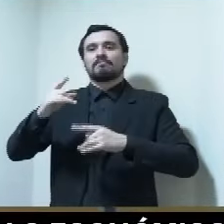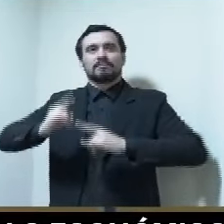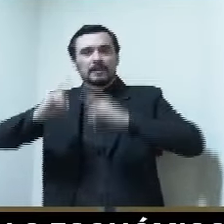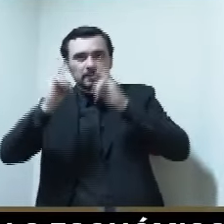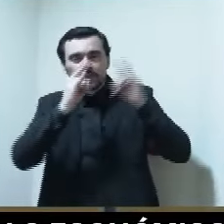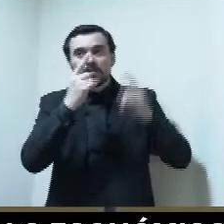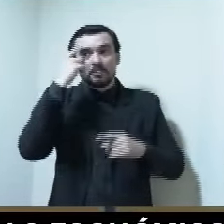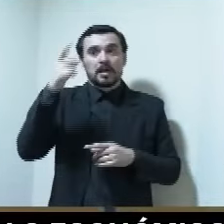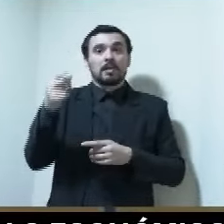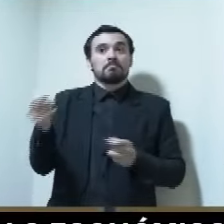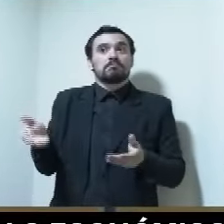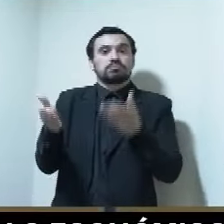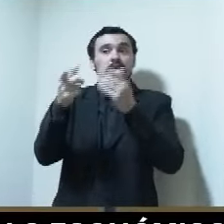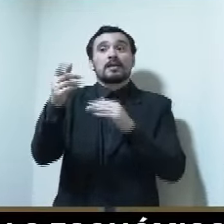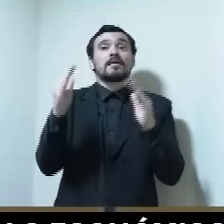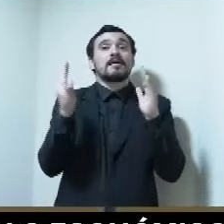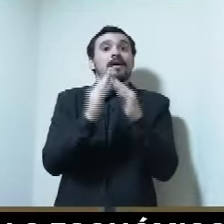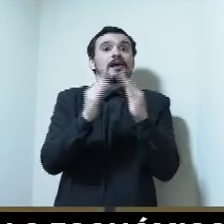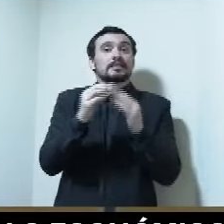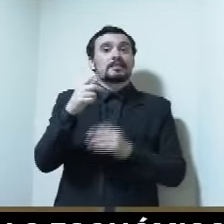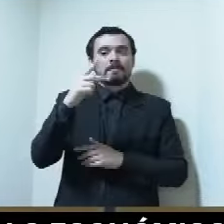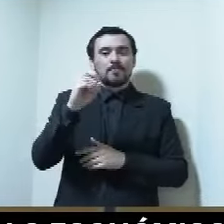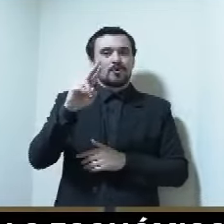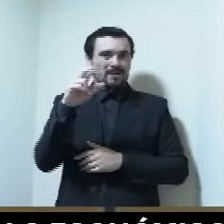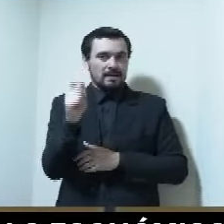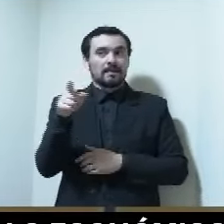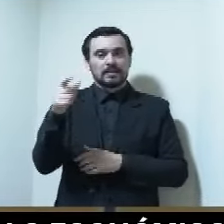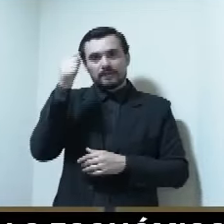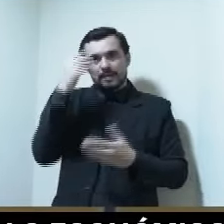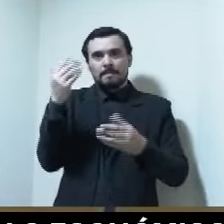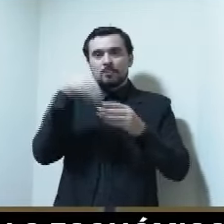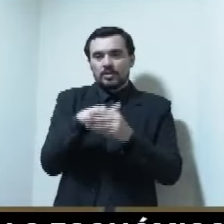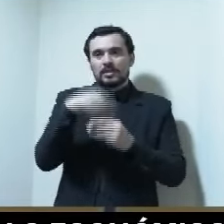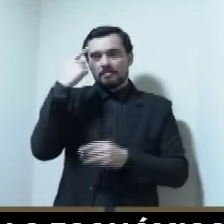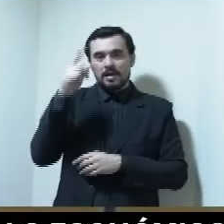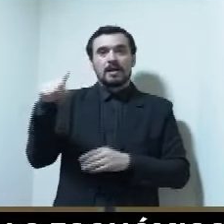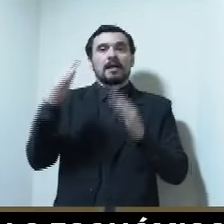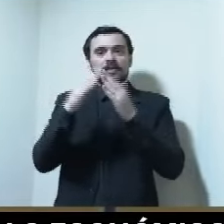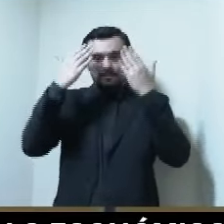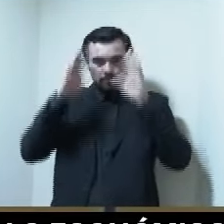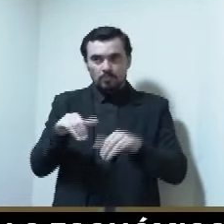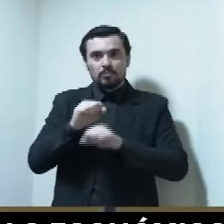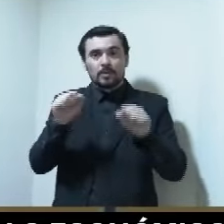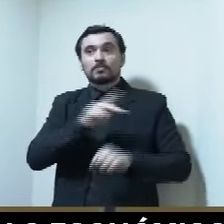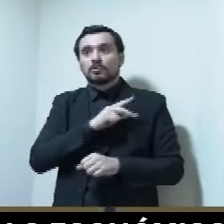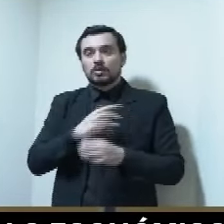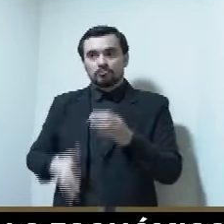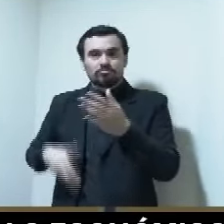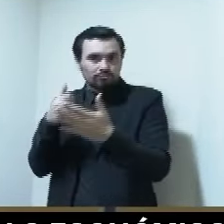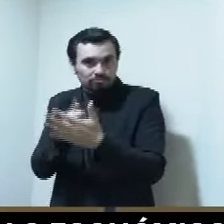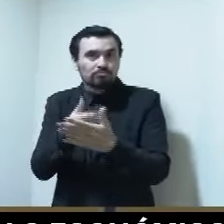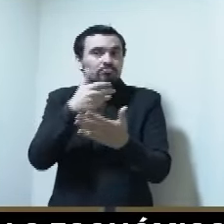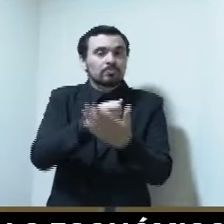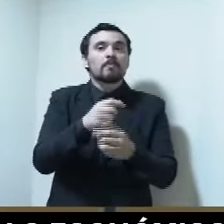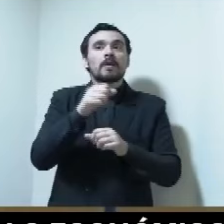financiera, Xerogaporá es una política de Estado que hará realidad el acceso a viviendas propias a familiares de ingresos medios y